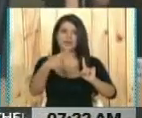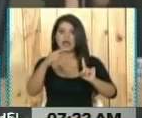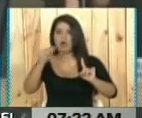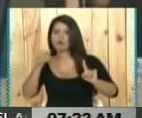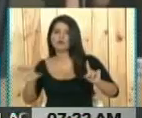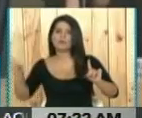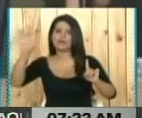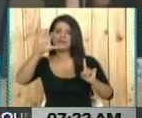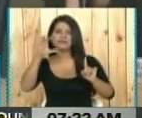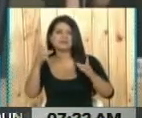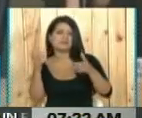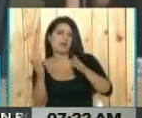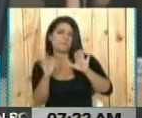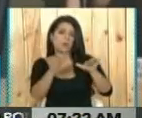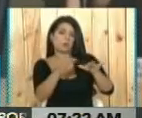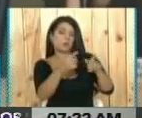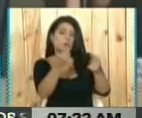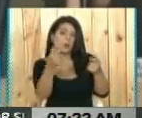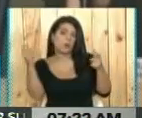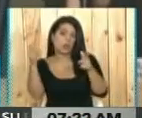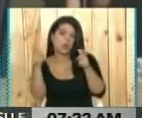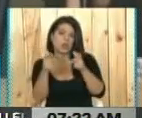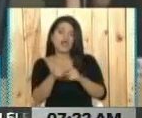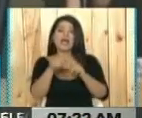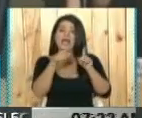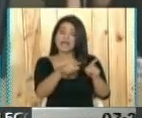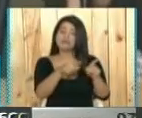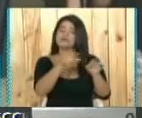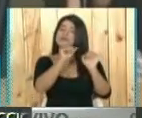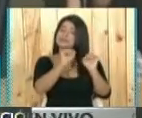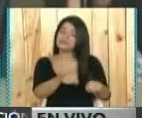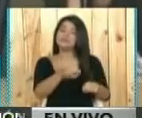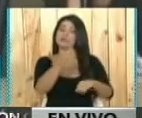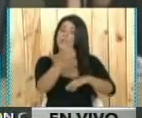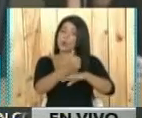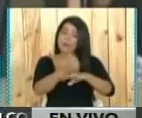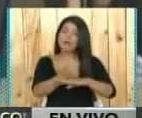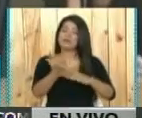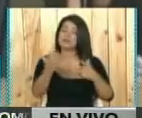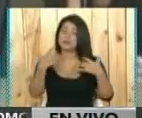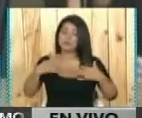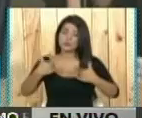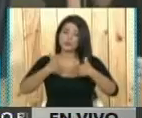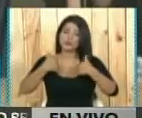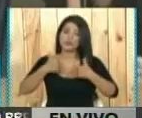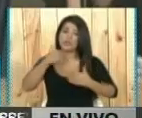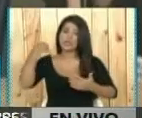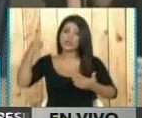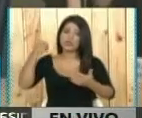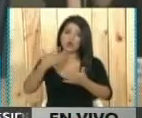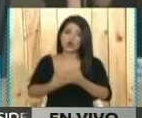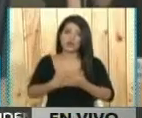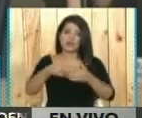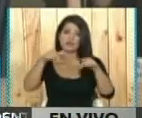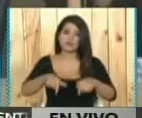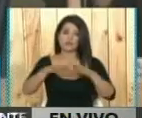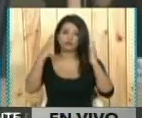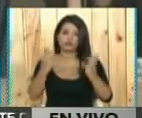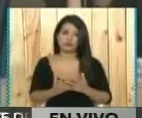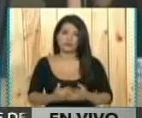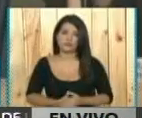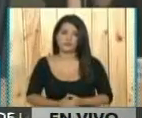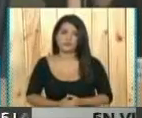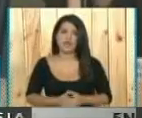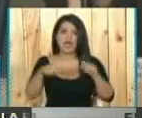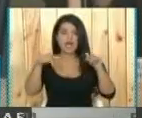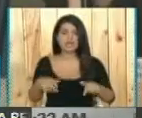de la esfera central, causante de las principales tragedias humanitarias de la historia de la humanidad. Hacemos